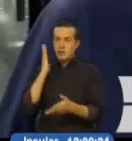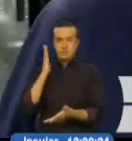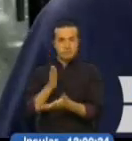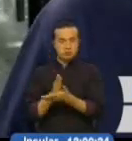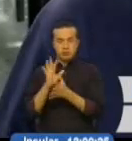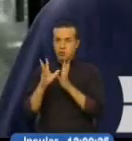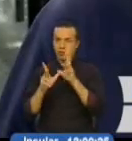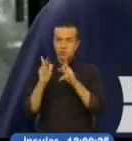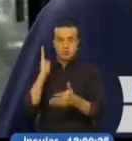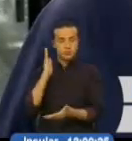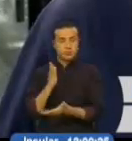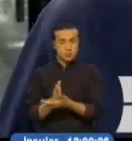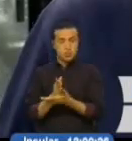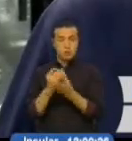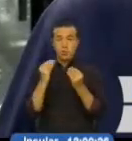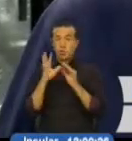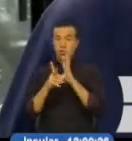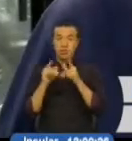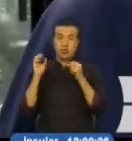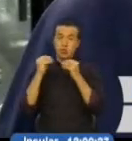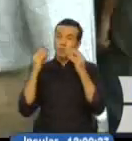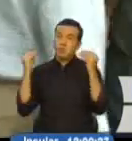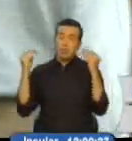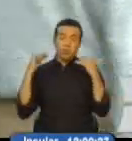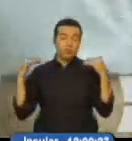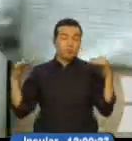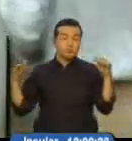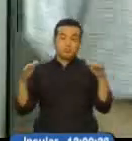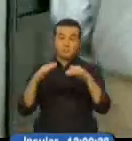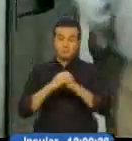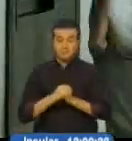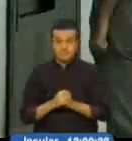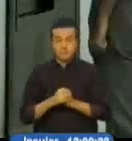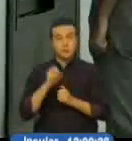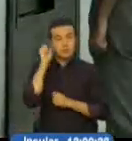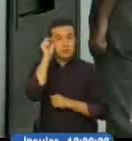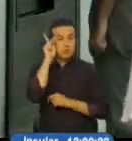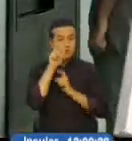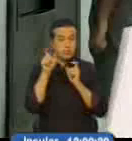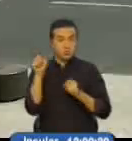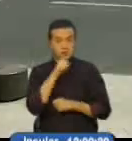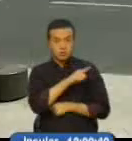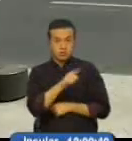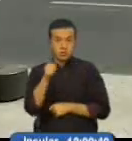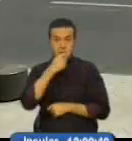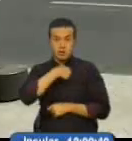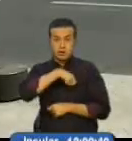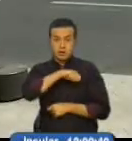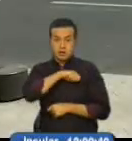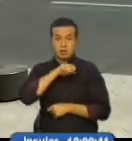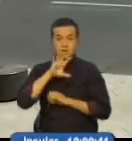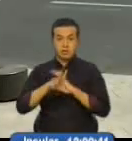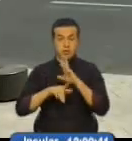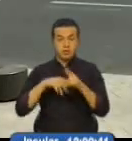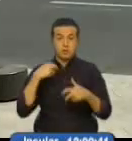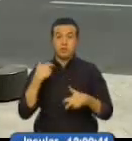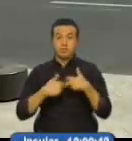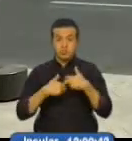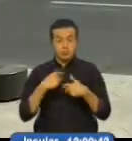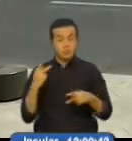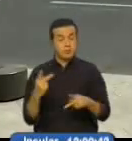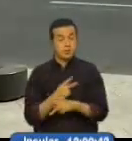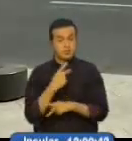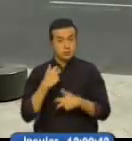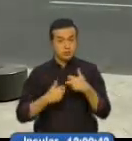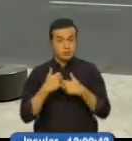con la corrupción, porque corrupción hay en todos los lados. Pues es la opinión de los ciudadanos. En España la corrupción se ha convertido en uno de los principales